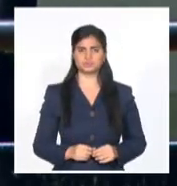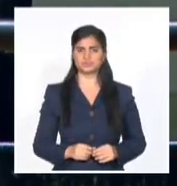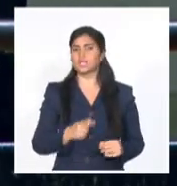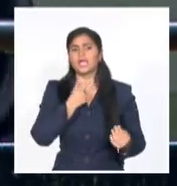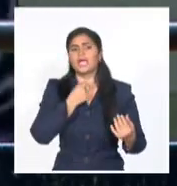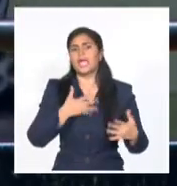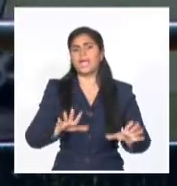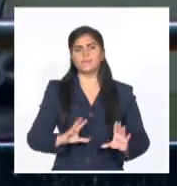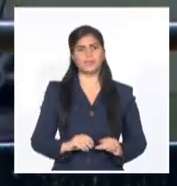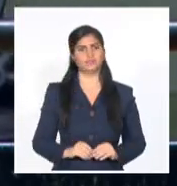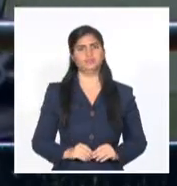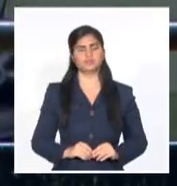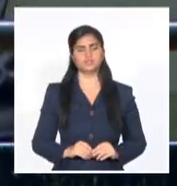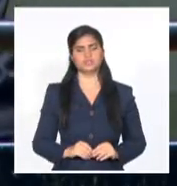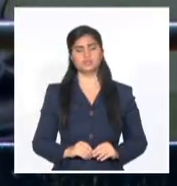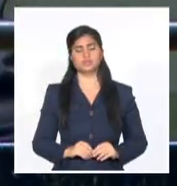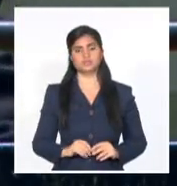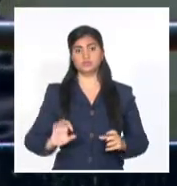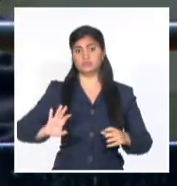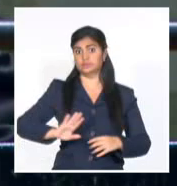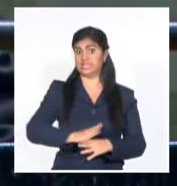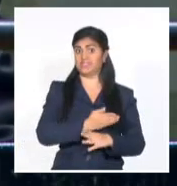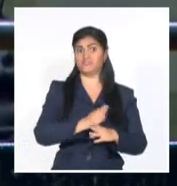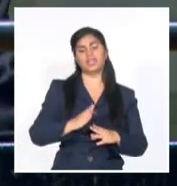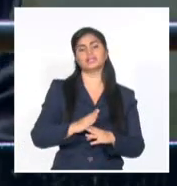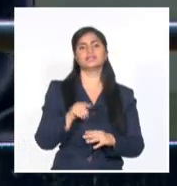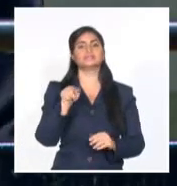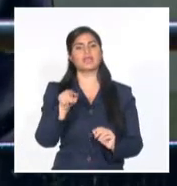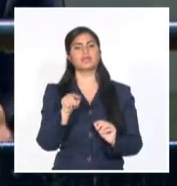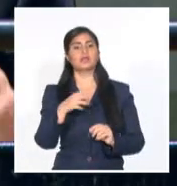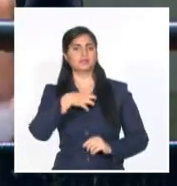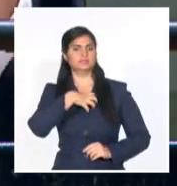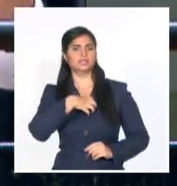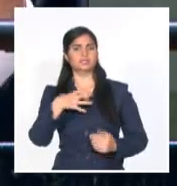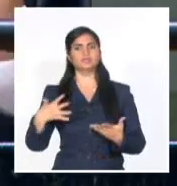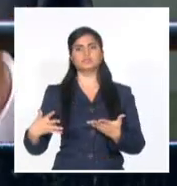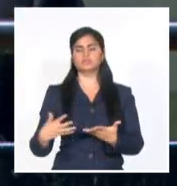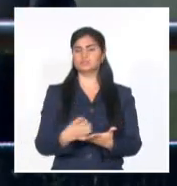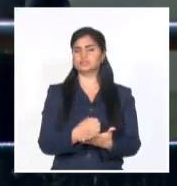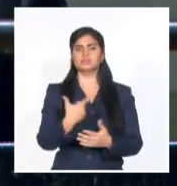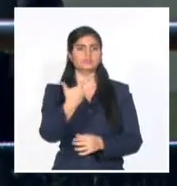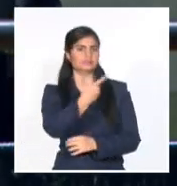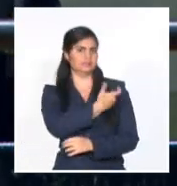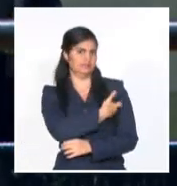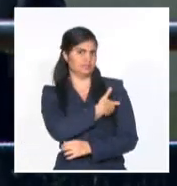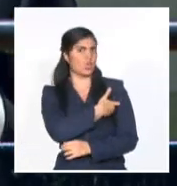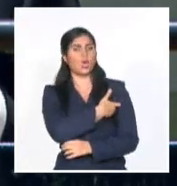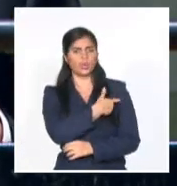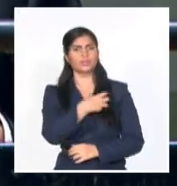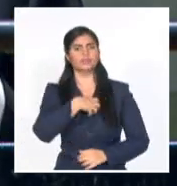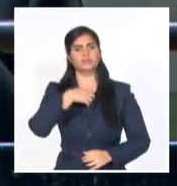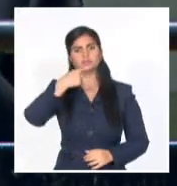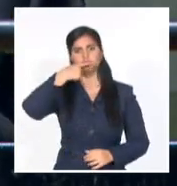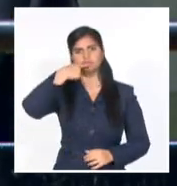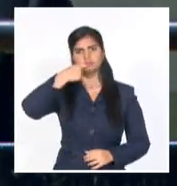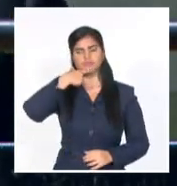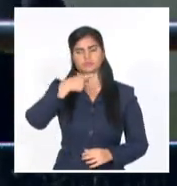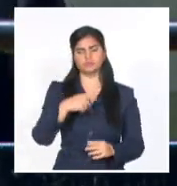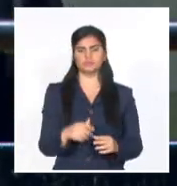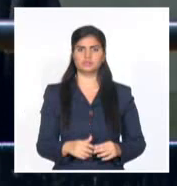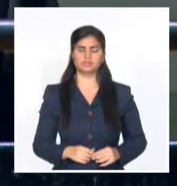ser sus vidas si no se les impidiera acceder directamente en el